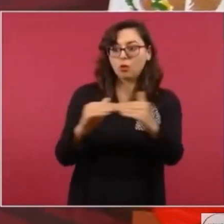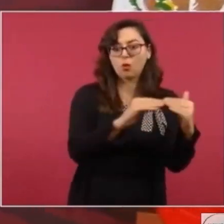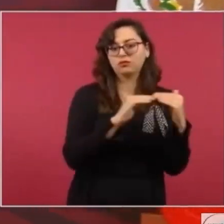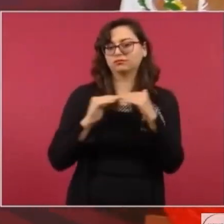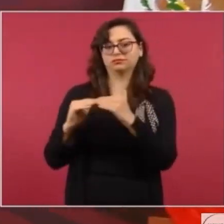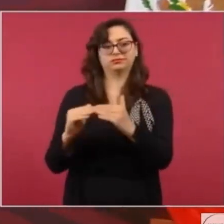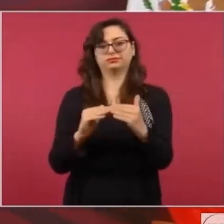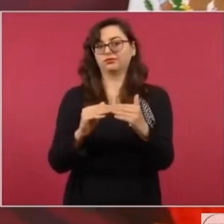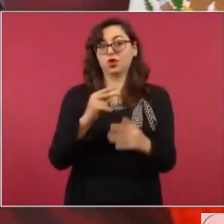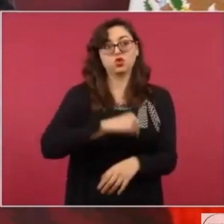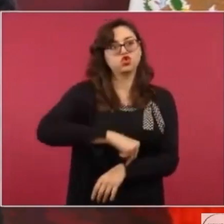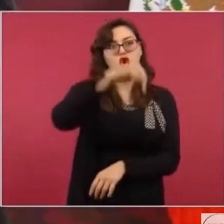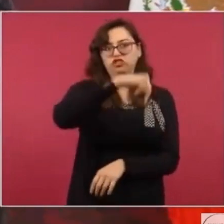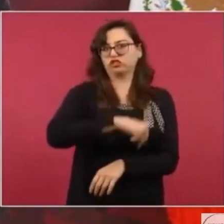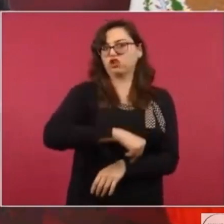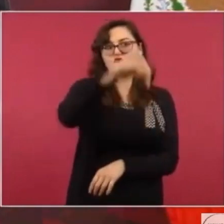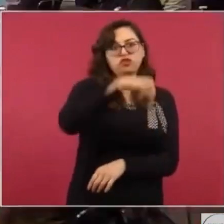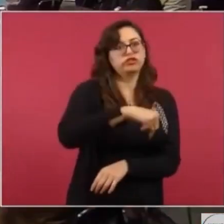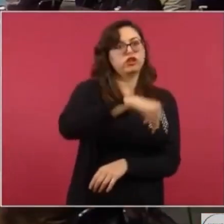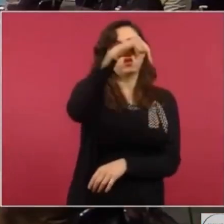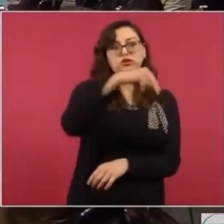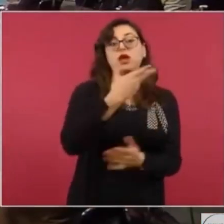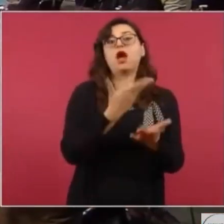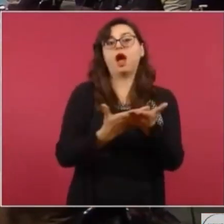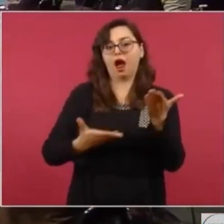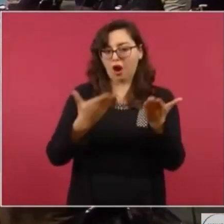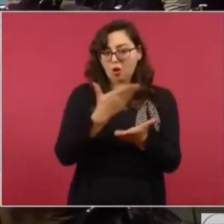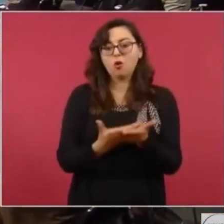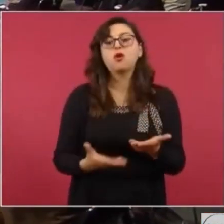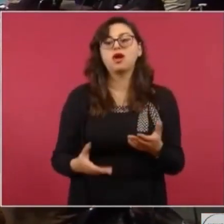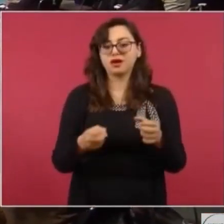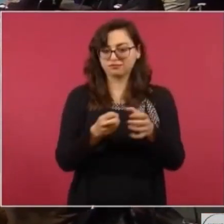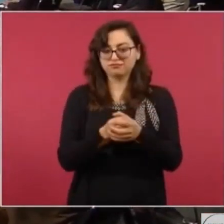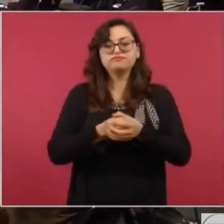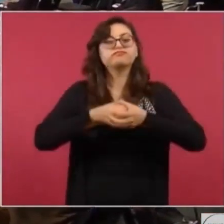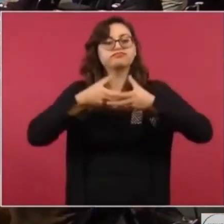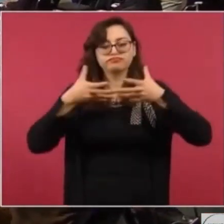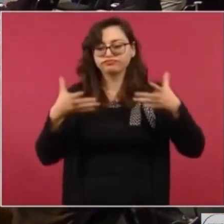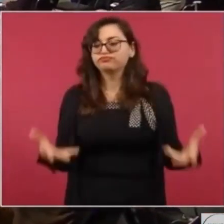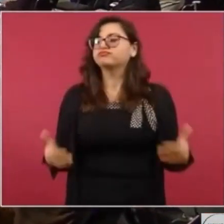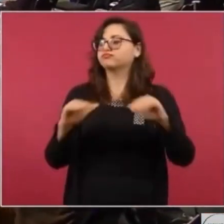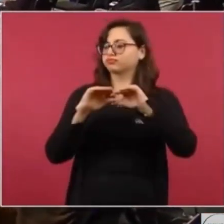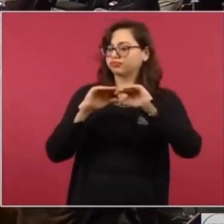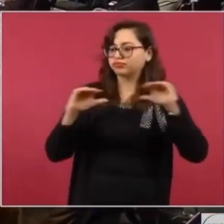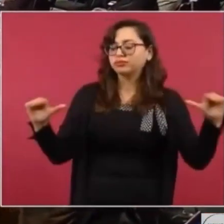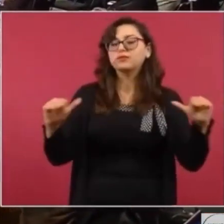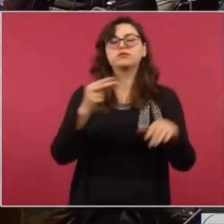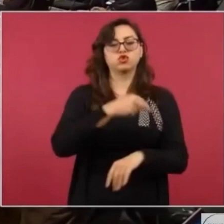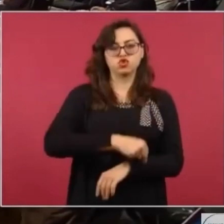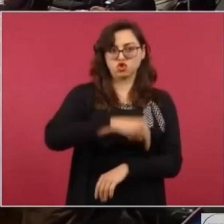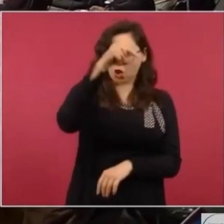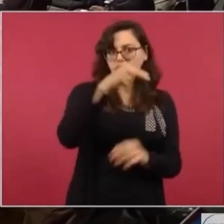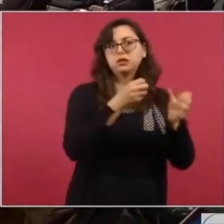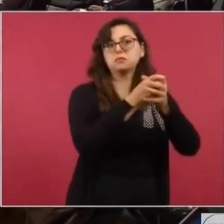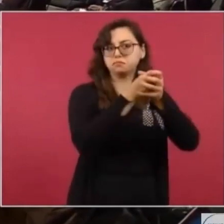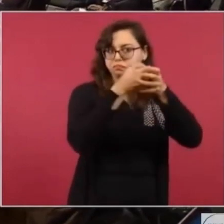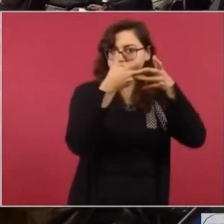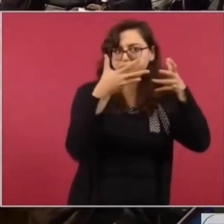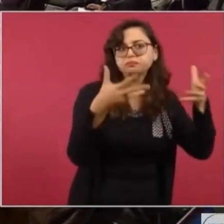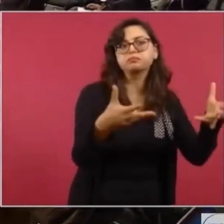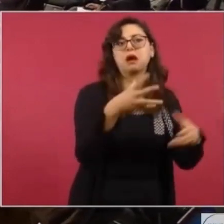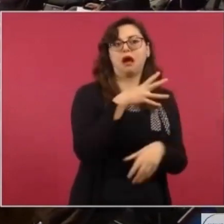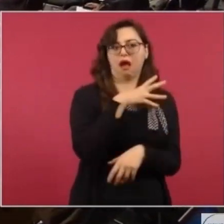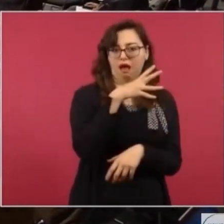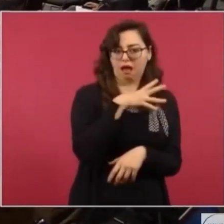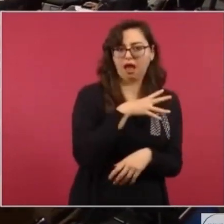Ahora es parejo. Sigue creciendo el norte, va a seguir creciendo el centro y